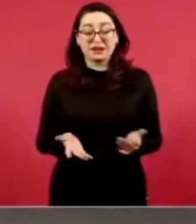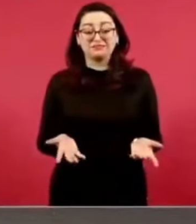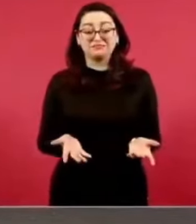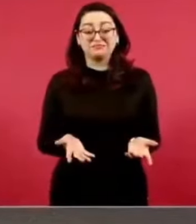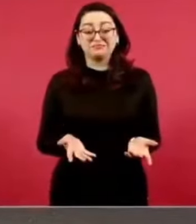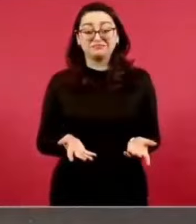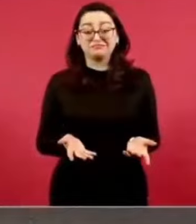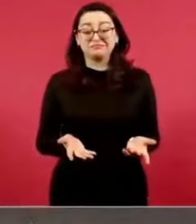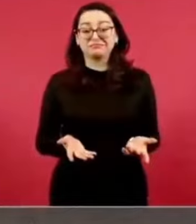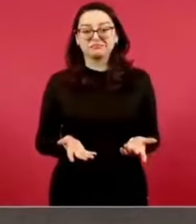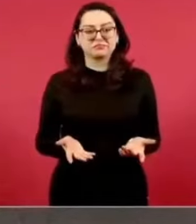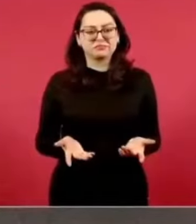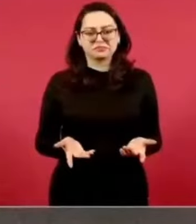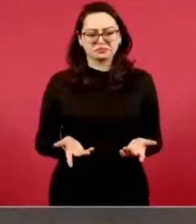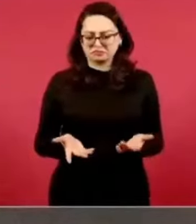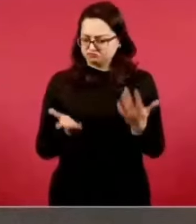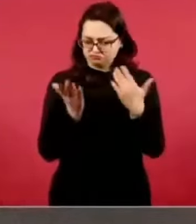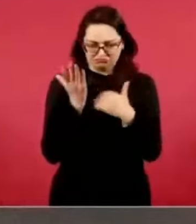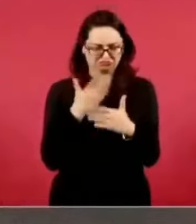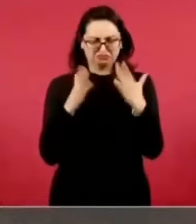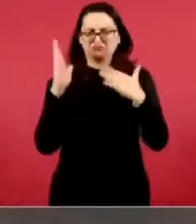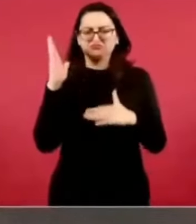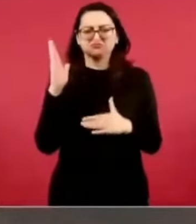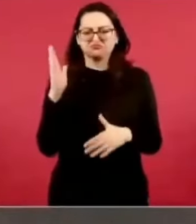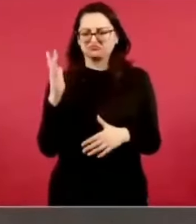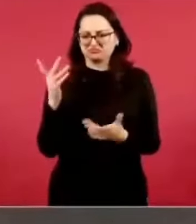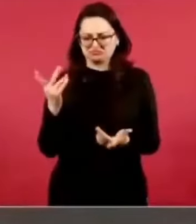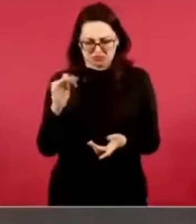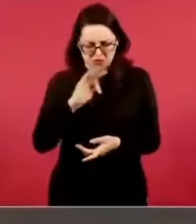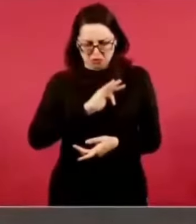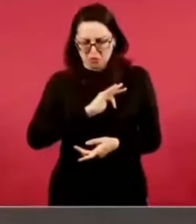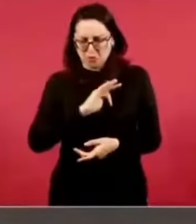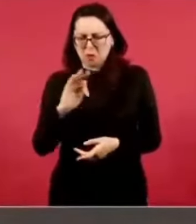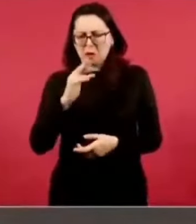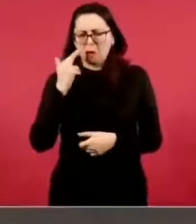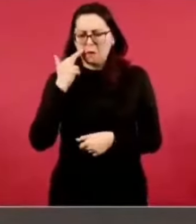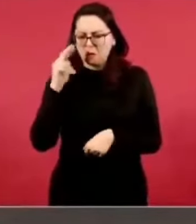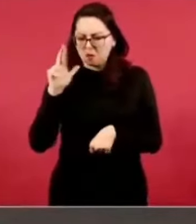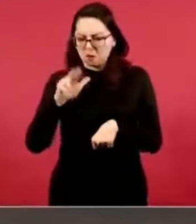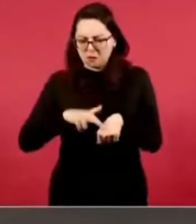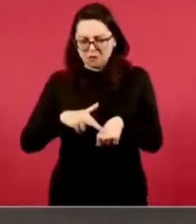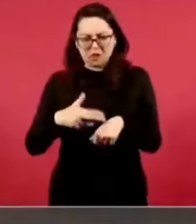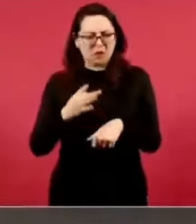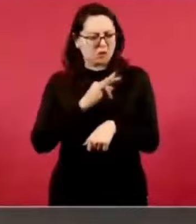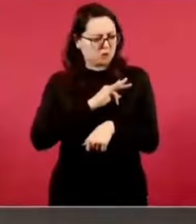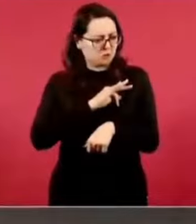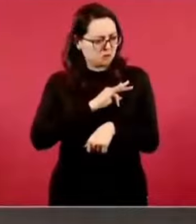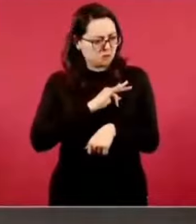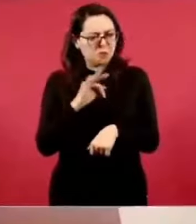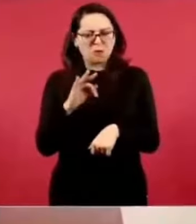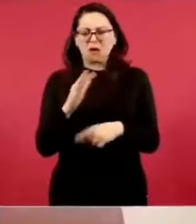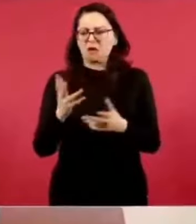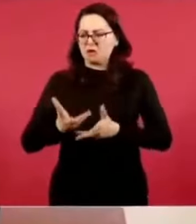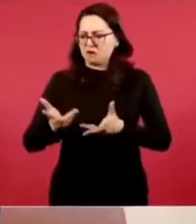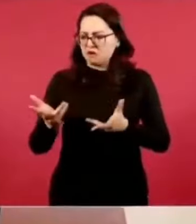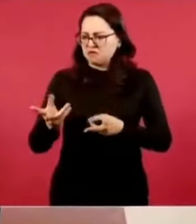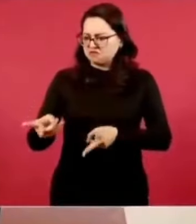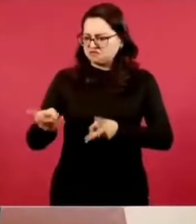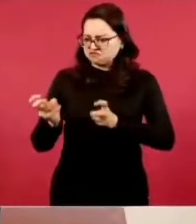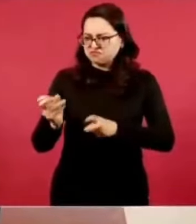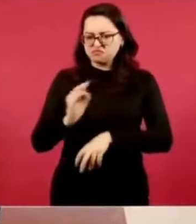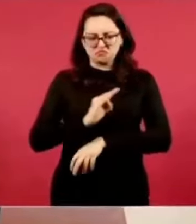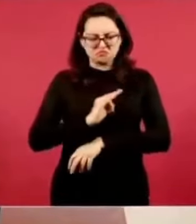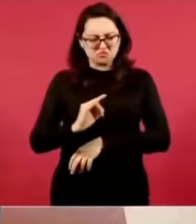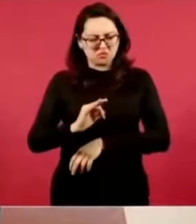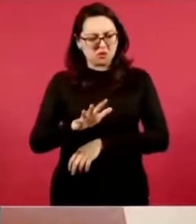se triunfara sin escrúpulos de ninguna índole, en donde lo fundamental, lo que